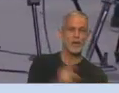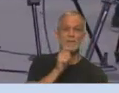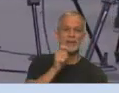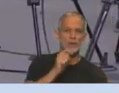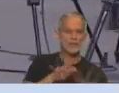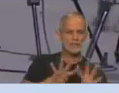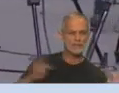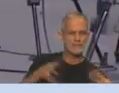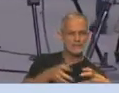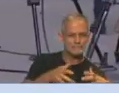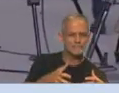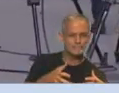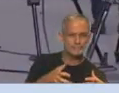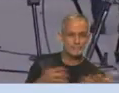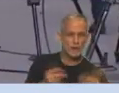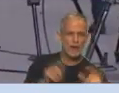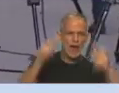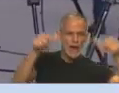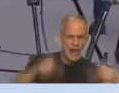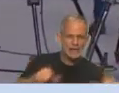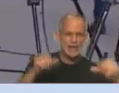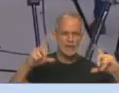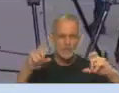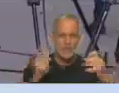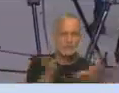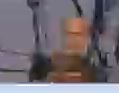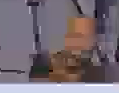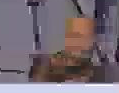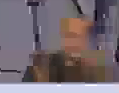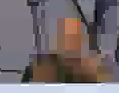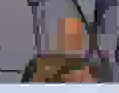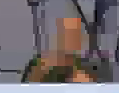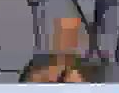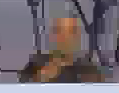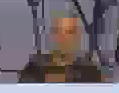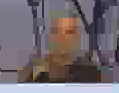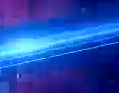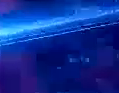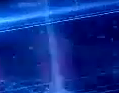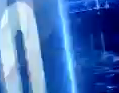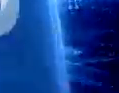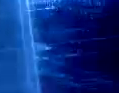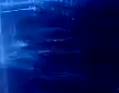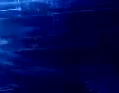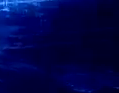periodística junto a carteles y fotos que piden justicia por Fernando Báez Sosa.